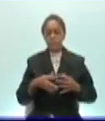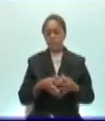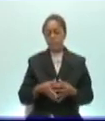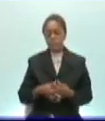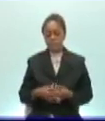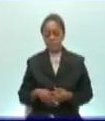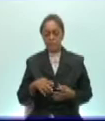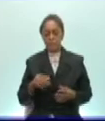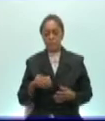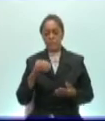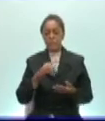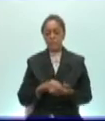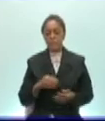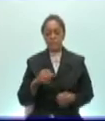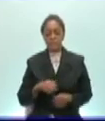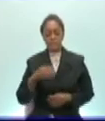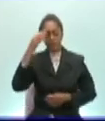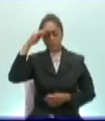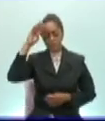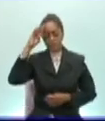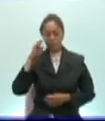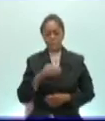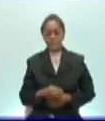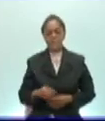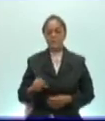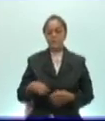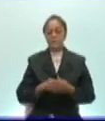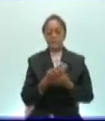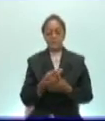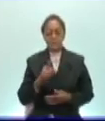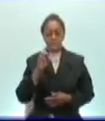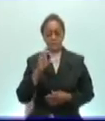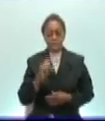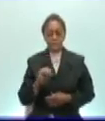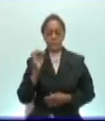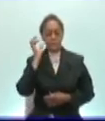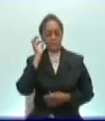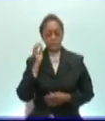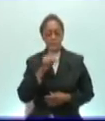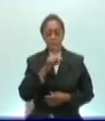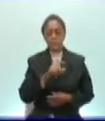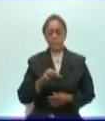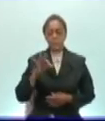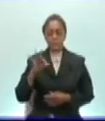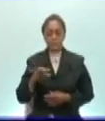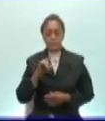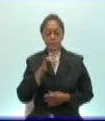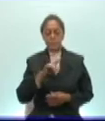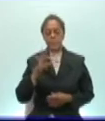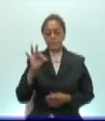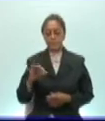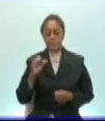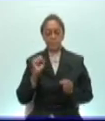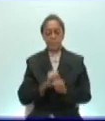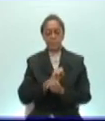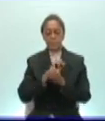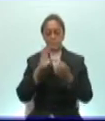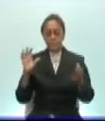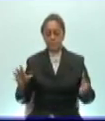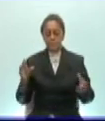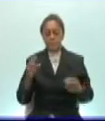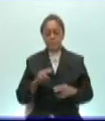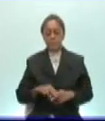norteamericanos que radicaban en la isla, y el día 15 de febrero de ese año 1898 hizo explosión en el puerto de La